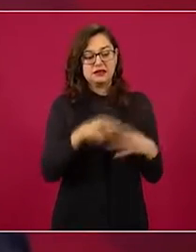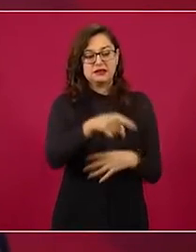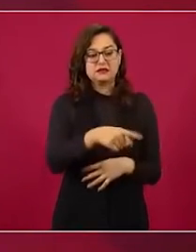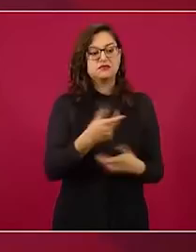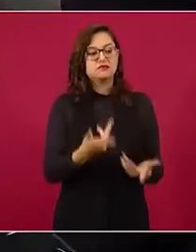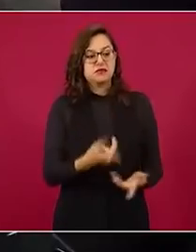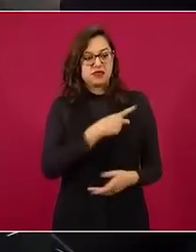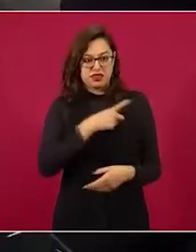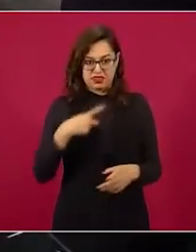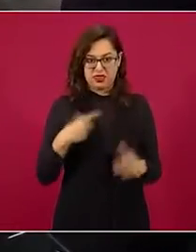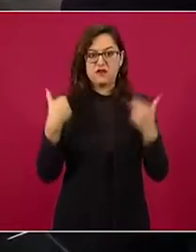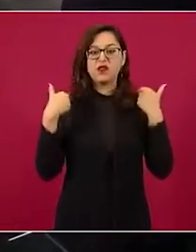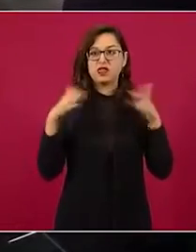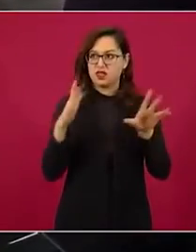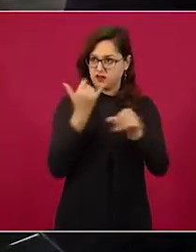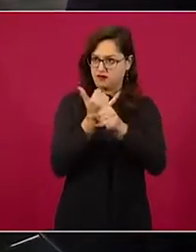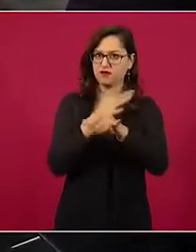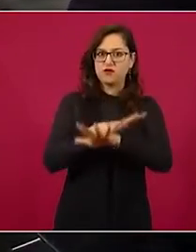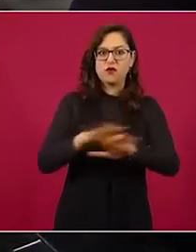¿Cuánto ganan?